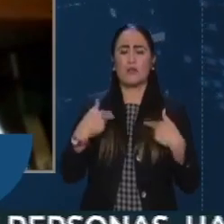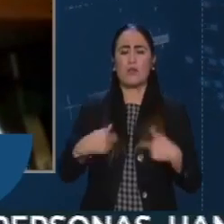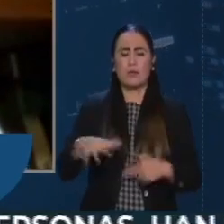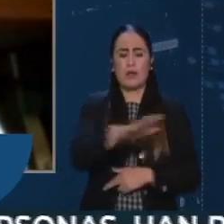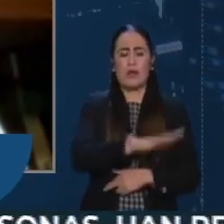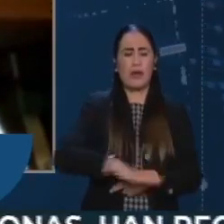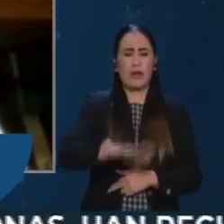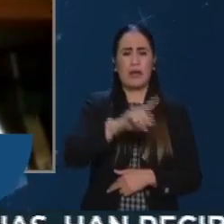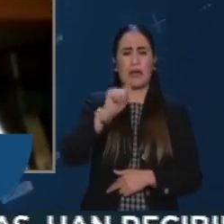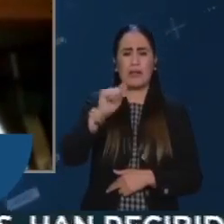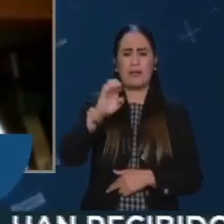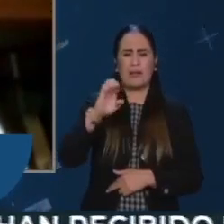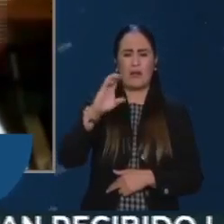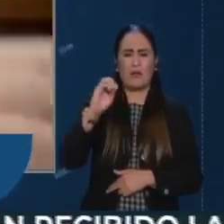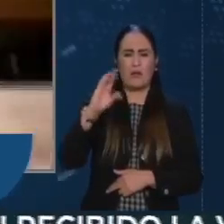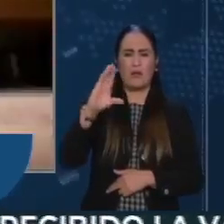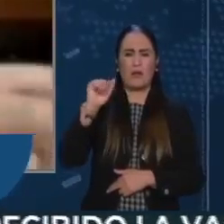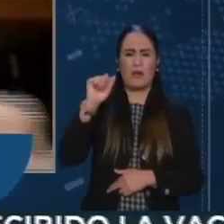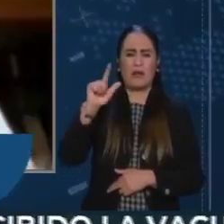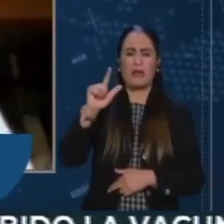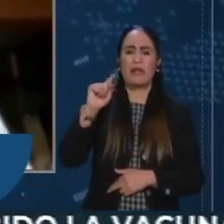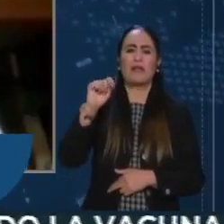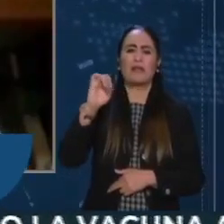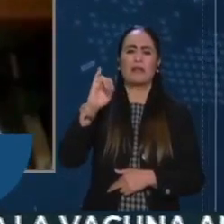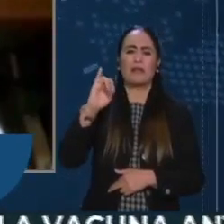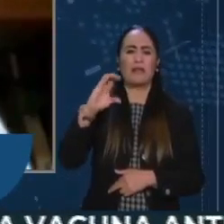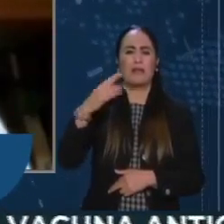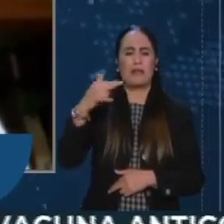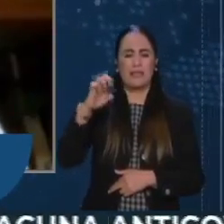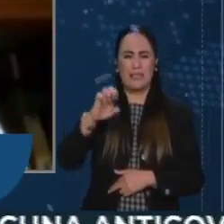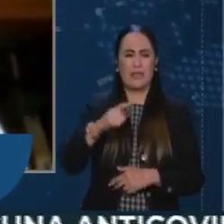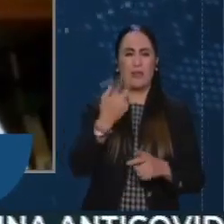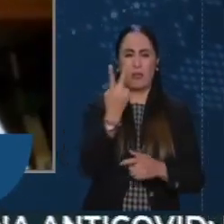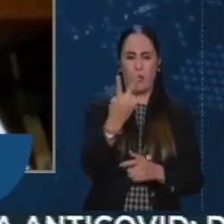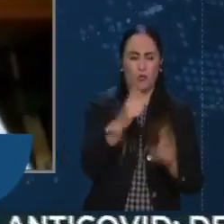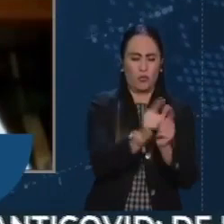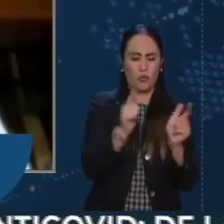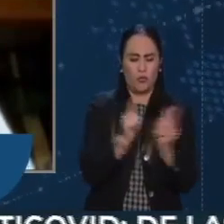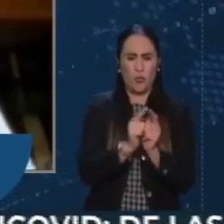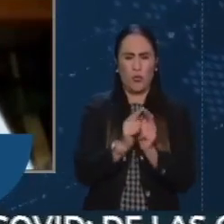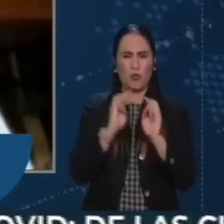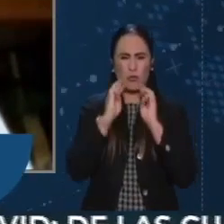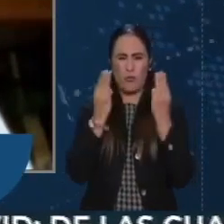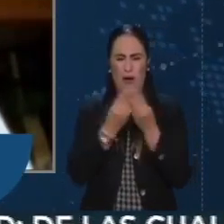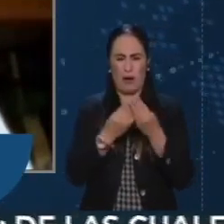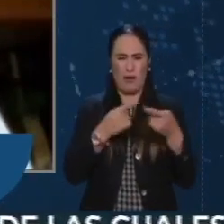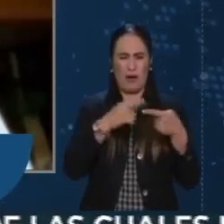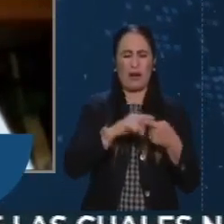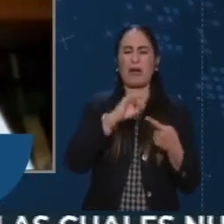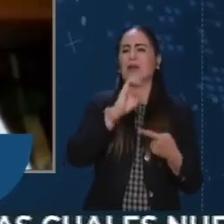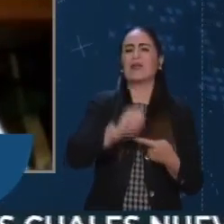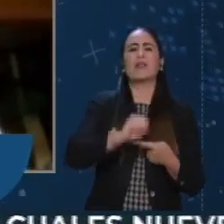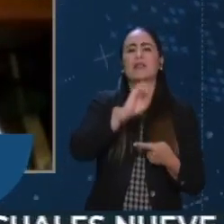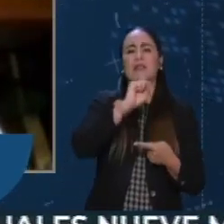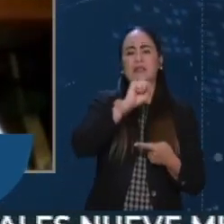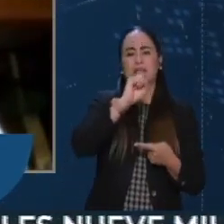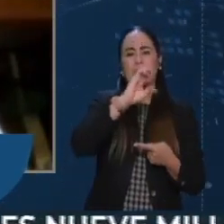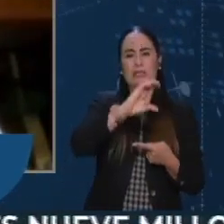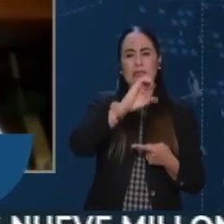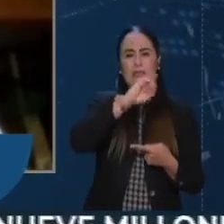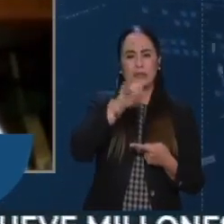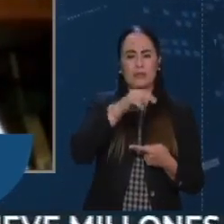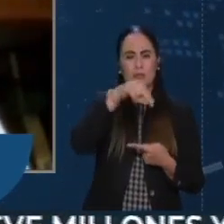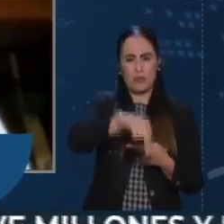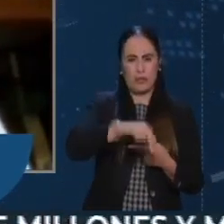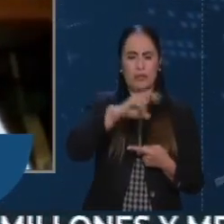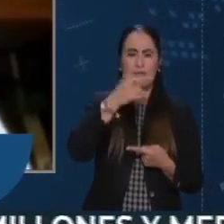de Teocaltiche, donde el viernes pasado se enfrentaron 2 bandas delictivas, presumiblemente el Cártel Jalisco Nueva Generación y el Cártel de